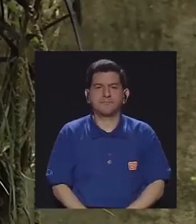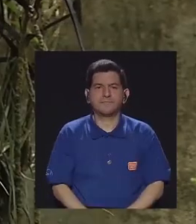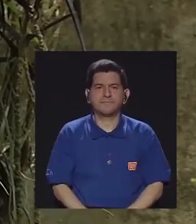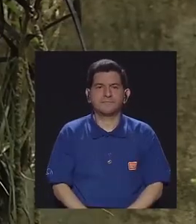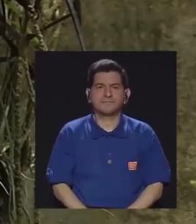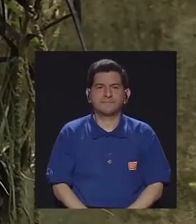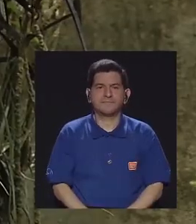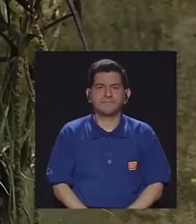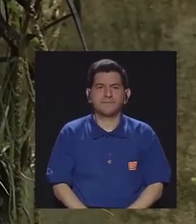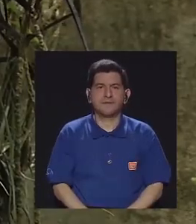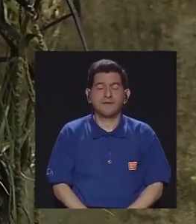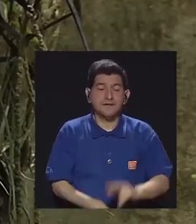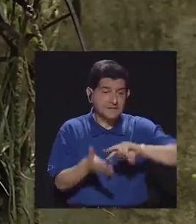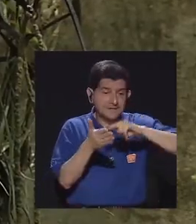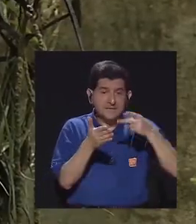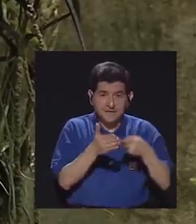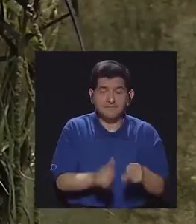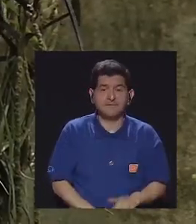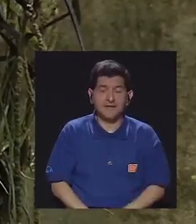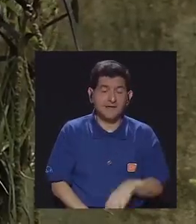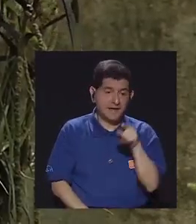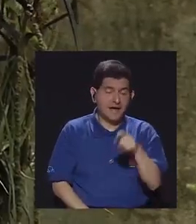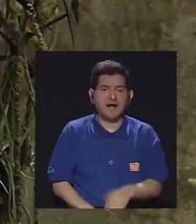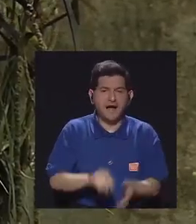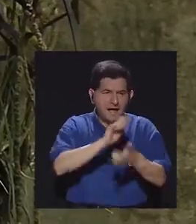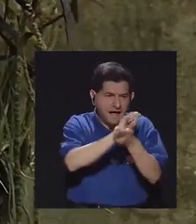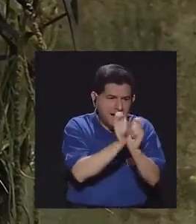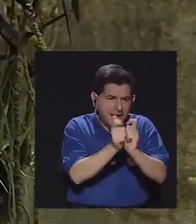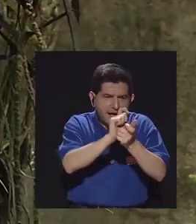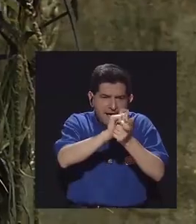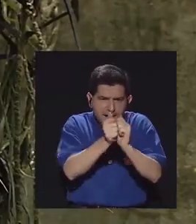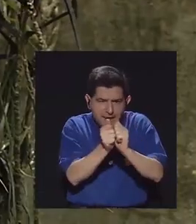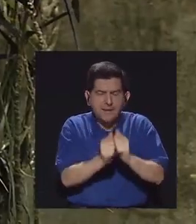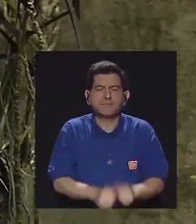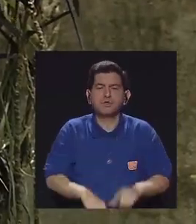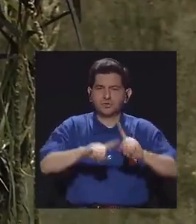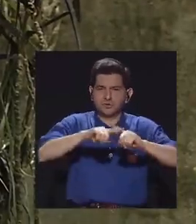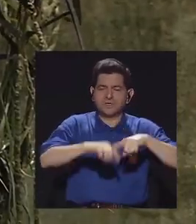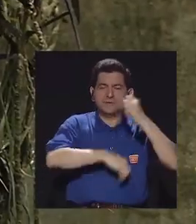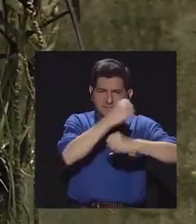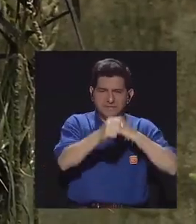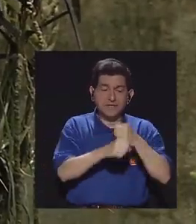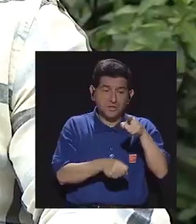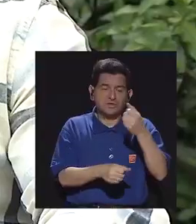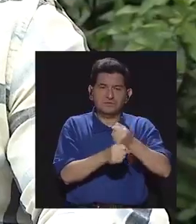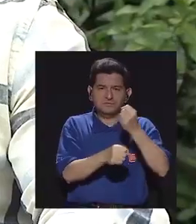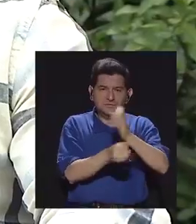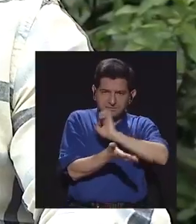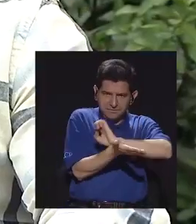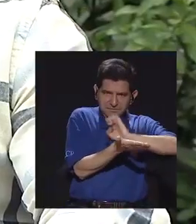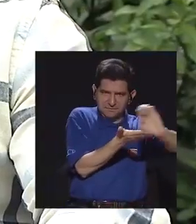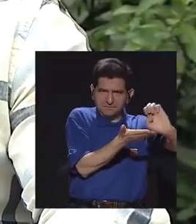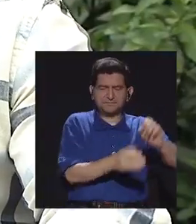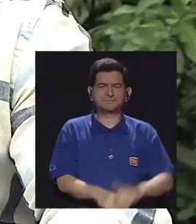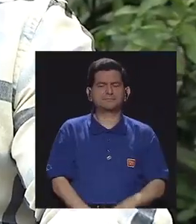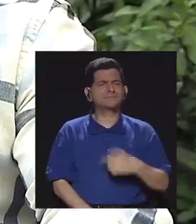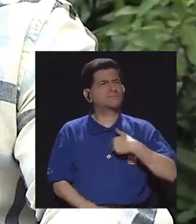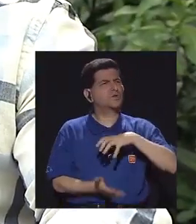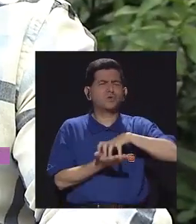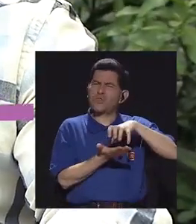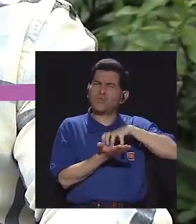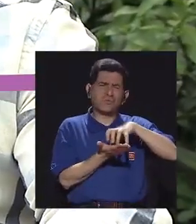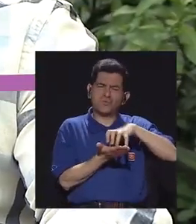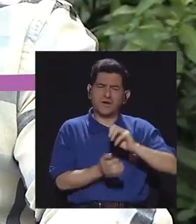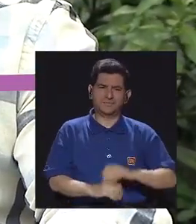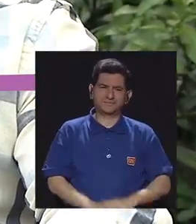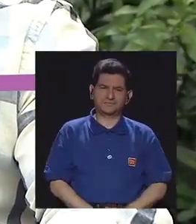Digamos, se van adaptando a la edad, ¿verdad? Uh-huh. Entonces, eso es lo que se trabaja en prevención. Uh-huh. Me surge la duda,